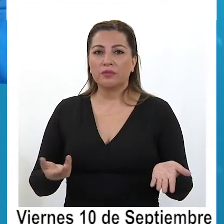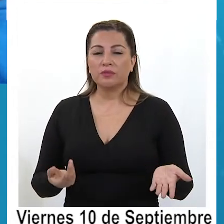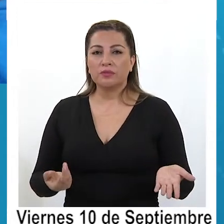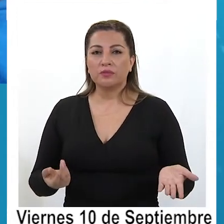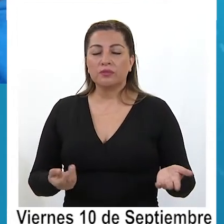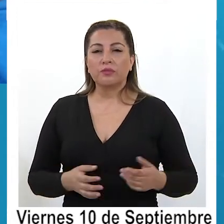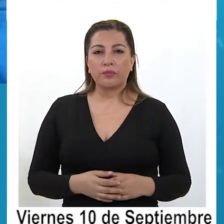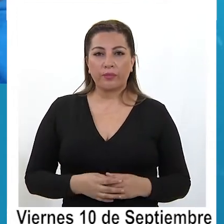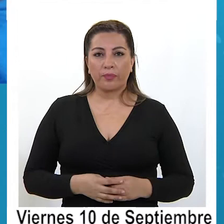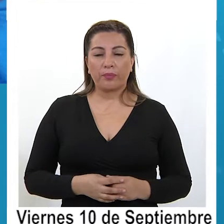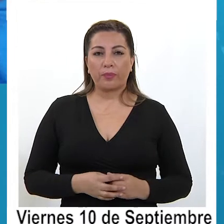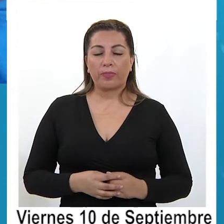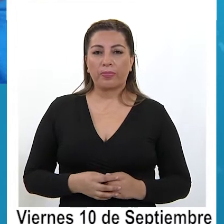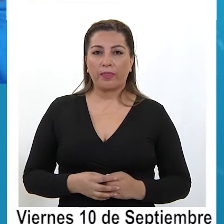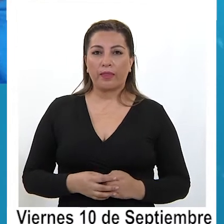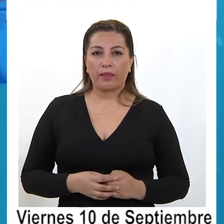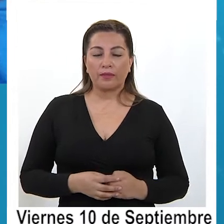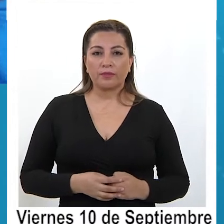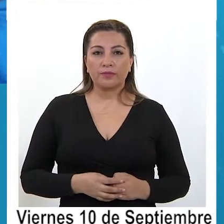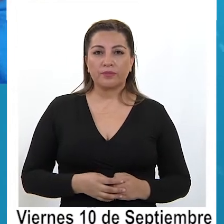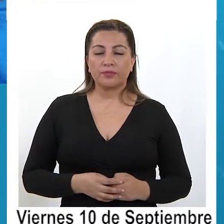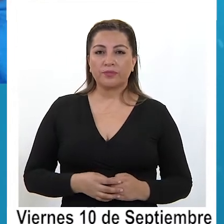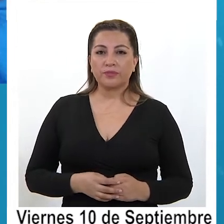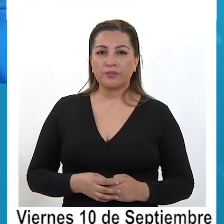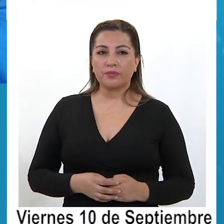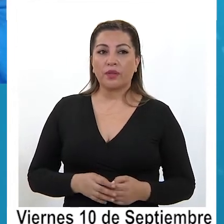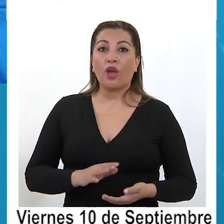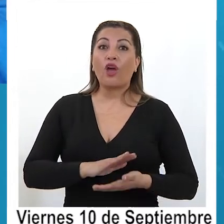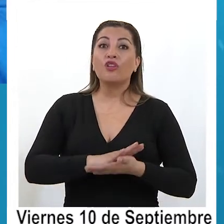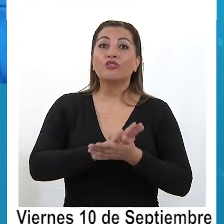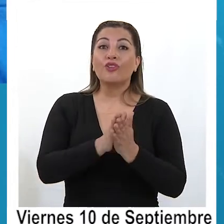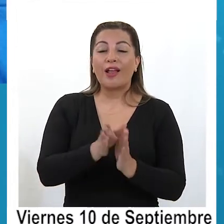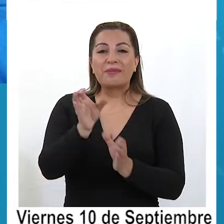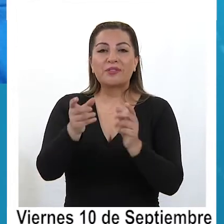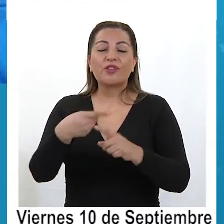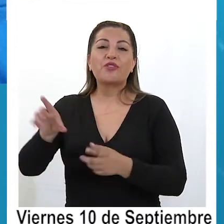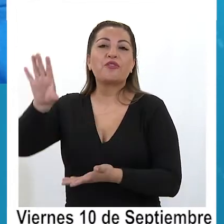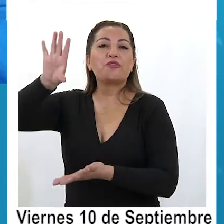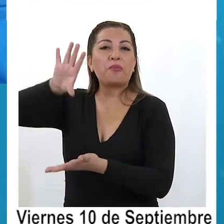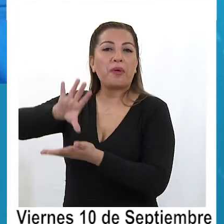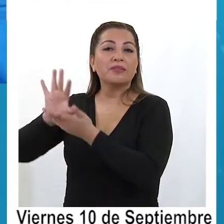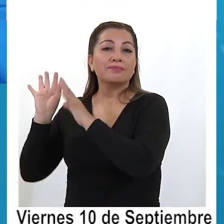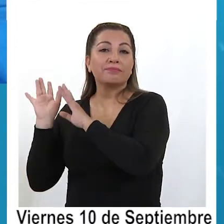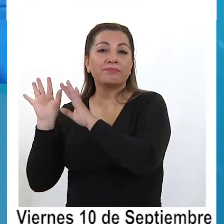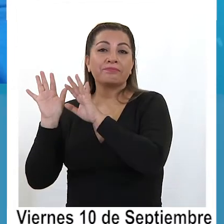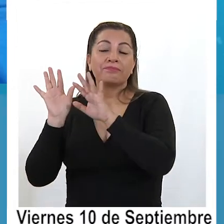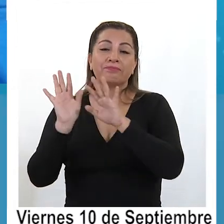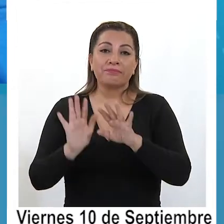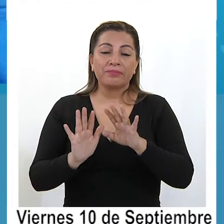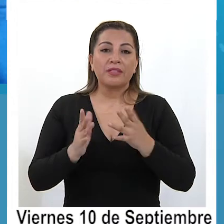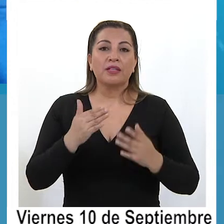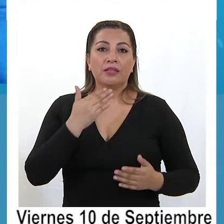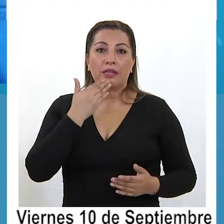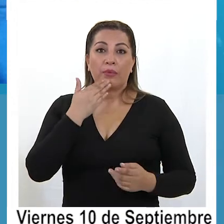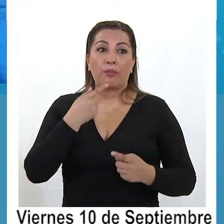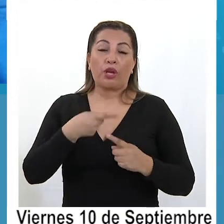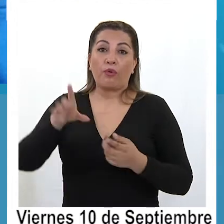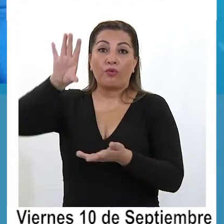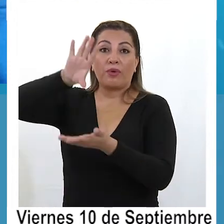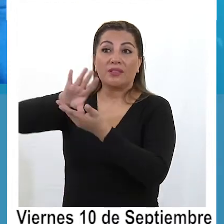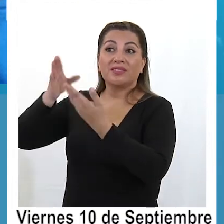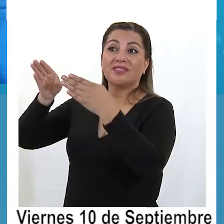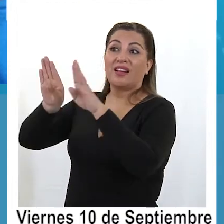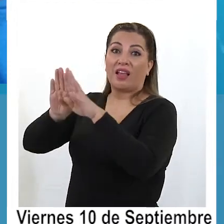Lo que pasa es que al incrementarse obviamente toda la migración irregular, y hay que tener claro un punto, más allá de que la frontera esté cerrada